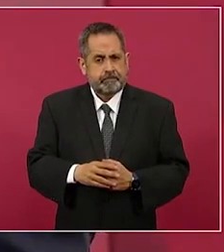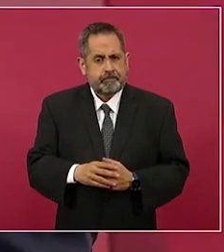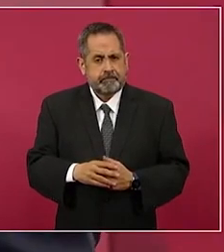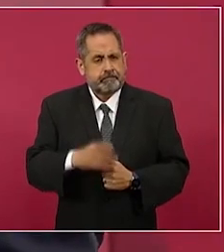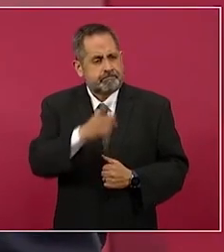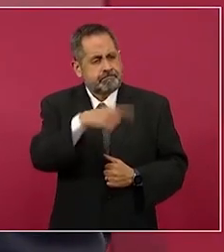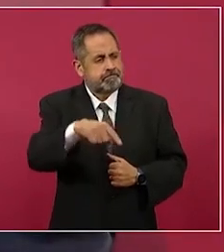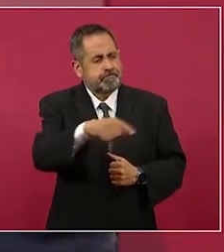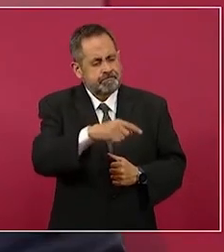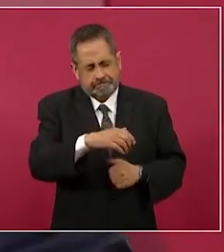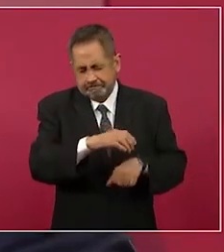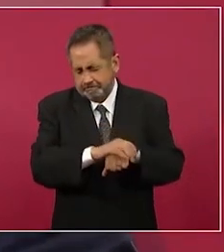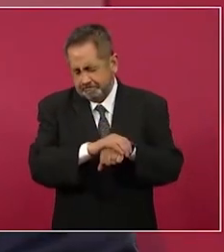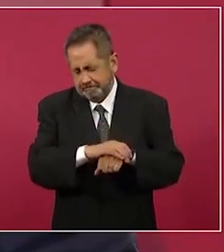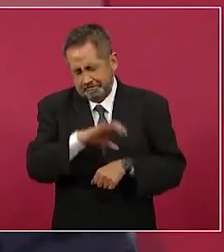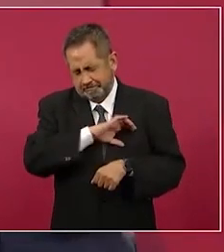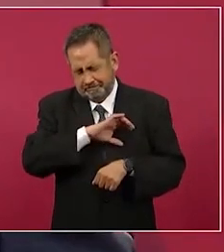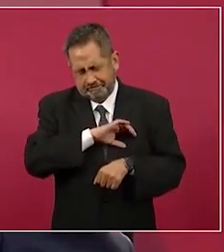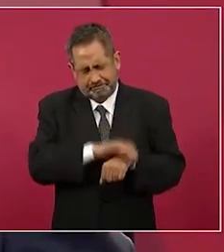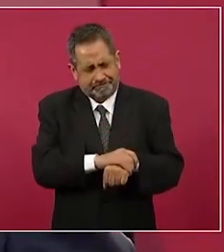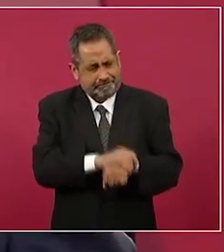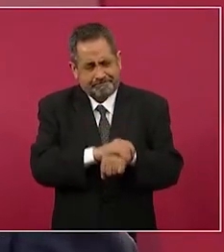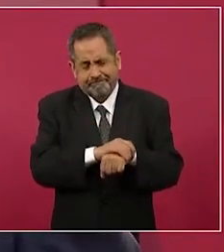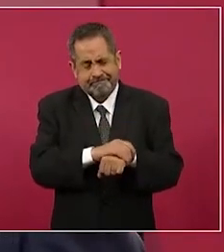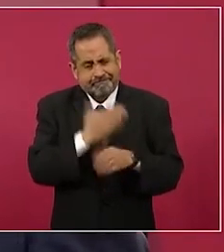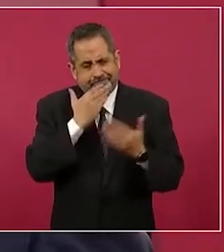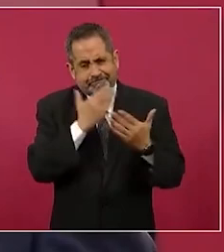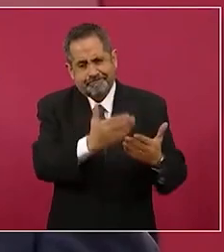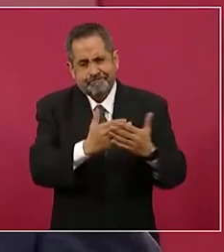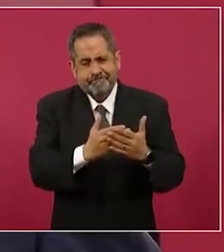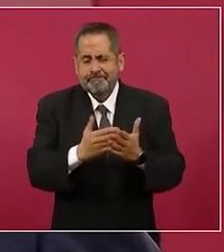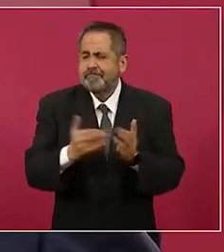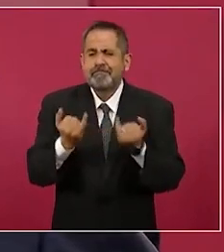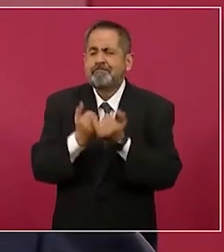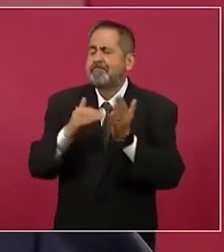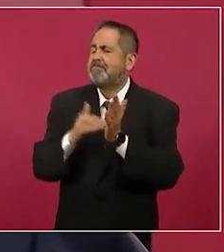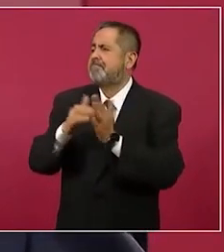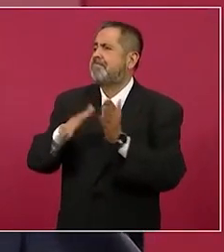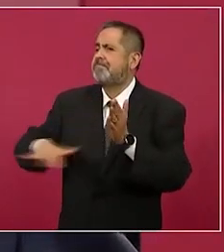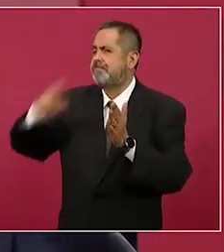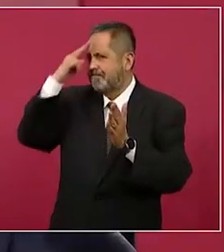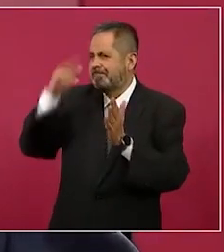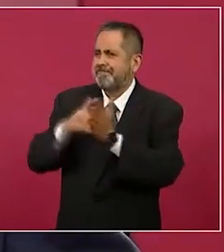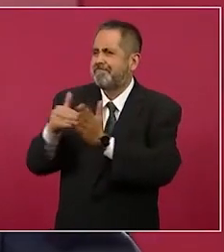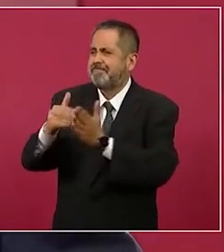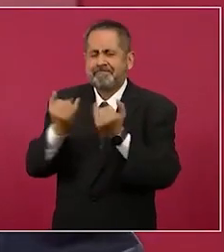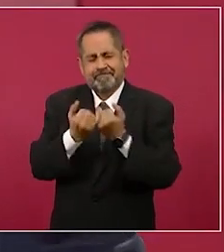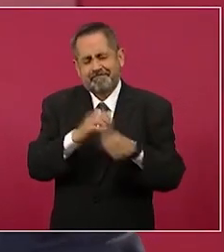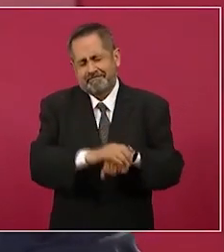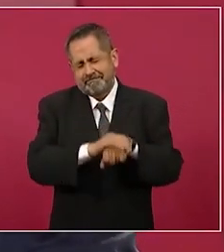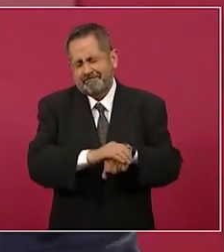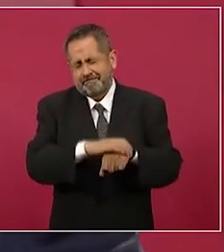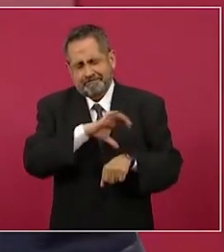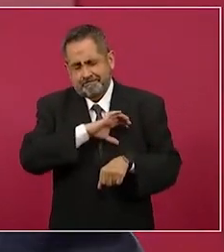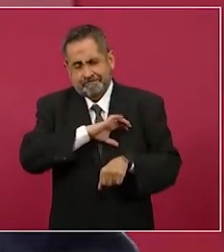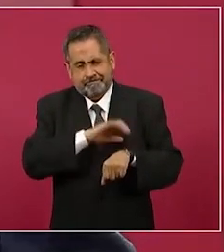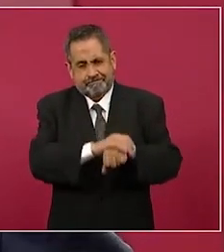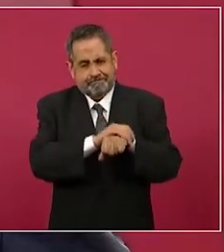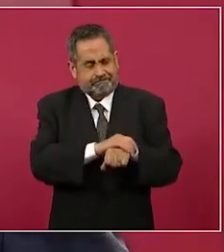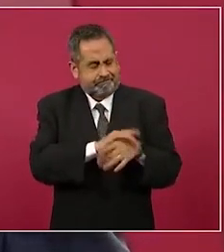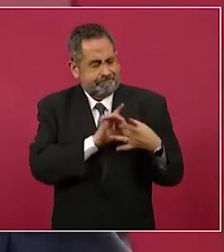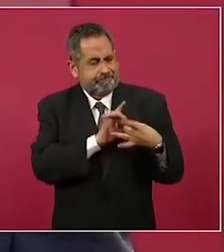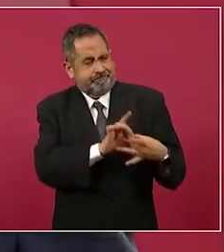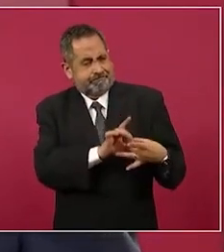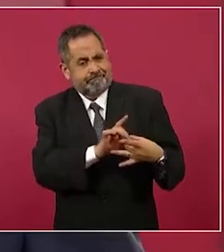mis amigos del alma, como millones de mexicanos que son mis amigos del